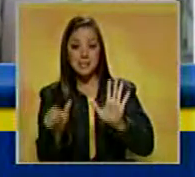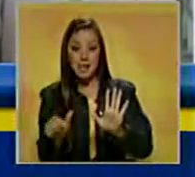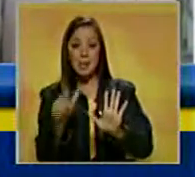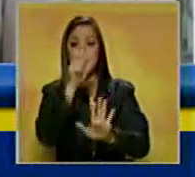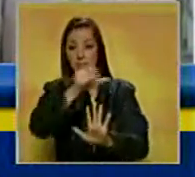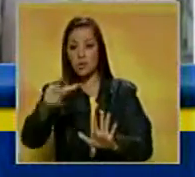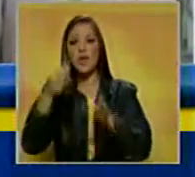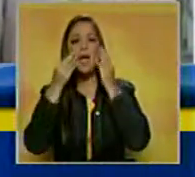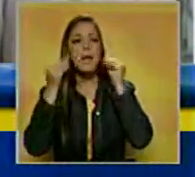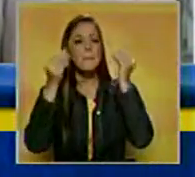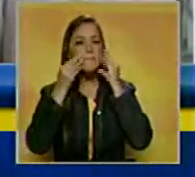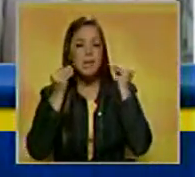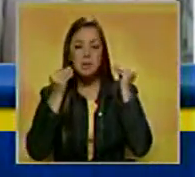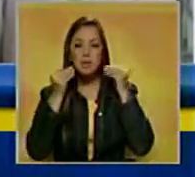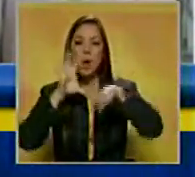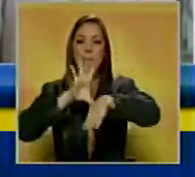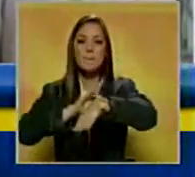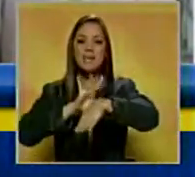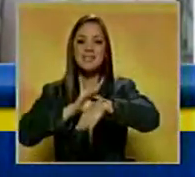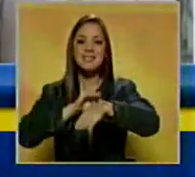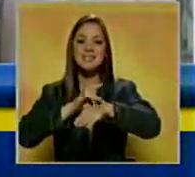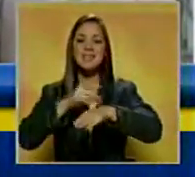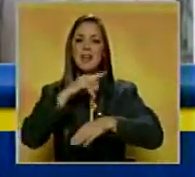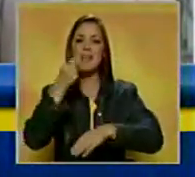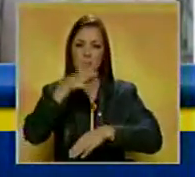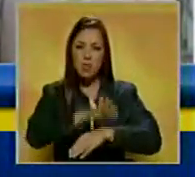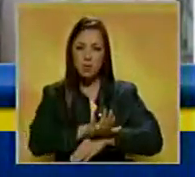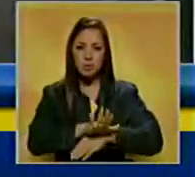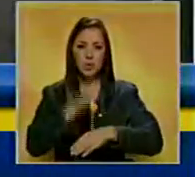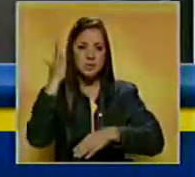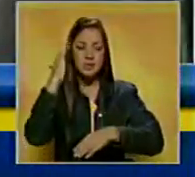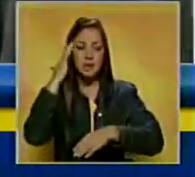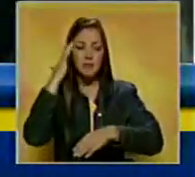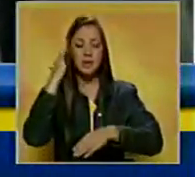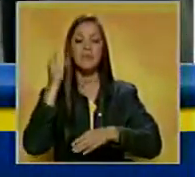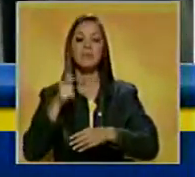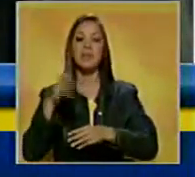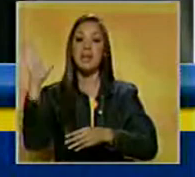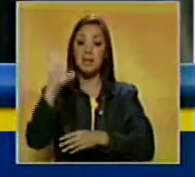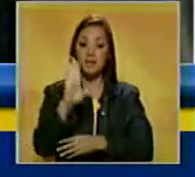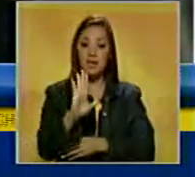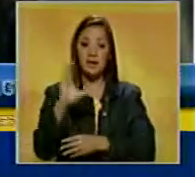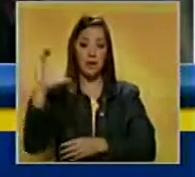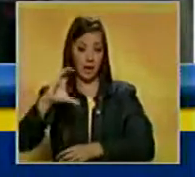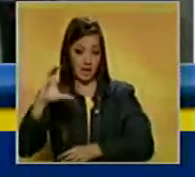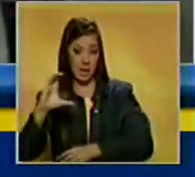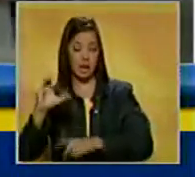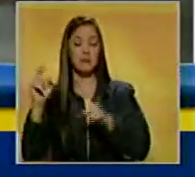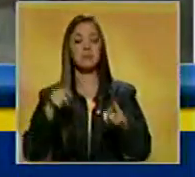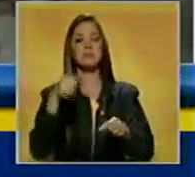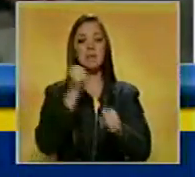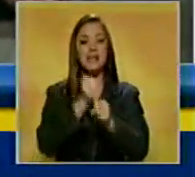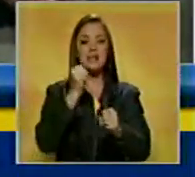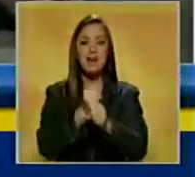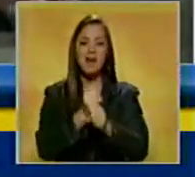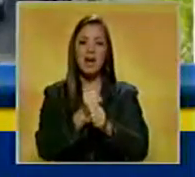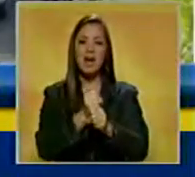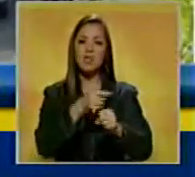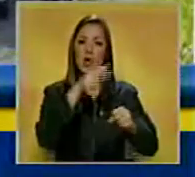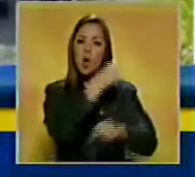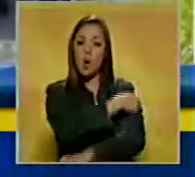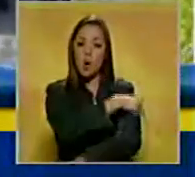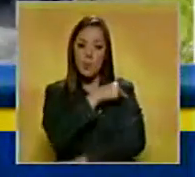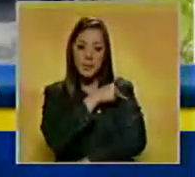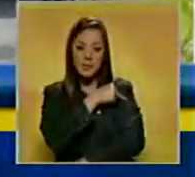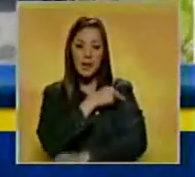medicina forense del CICPC, con apoyo de profesionales forenses provenientes de Caracas, se encuentran laborando en la morgue del Hospital Central